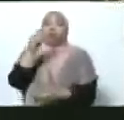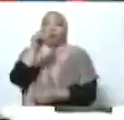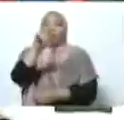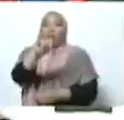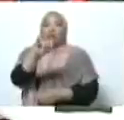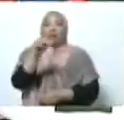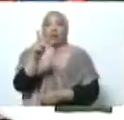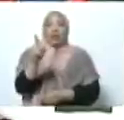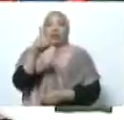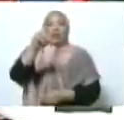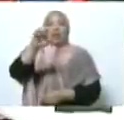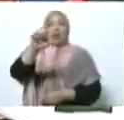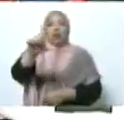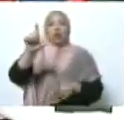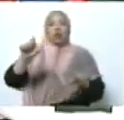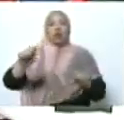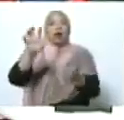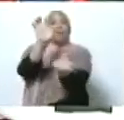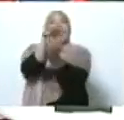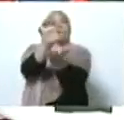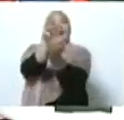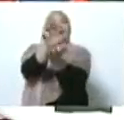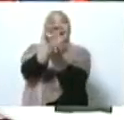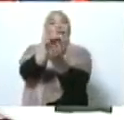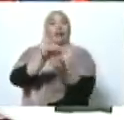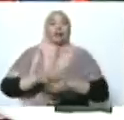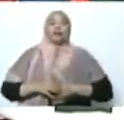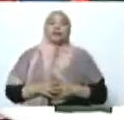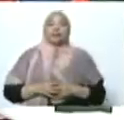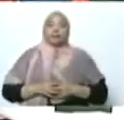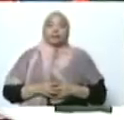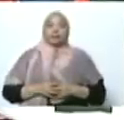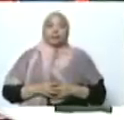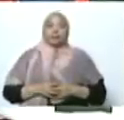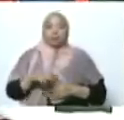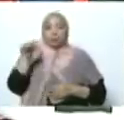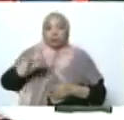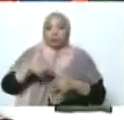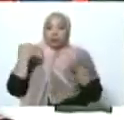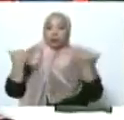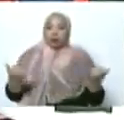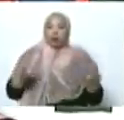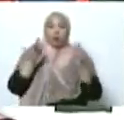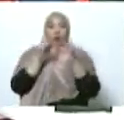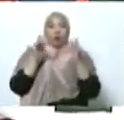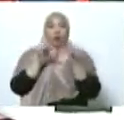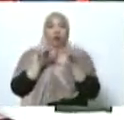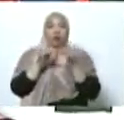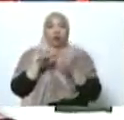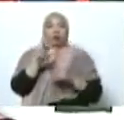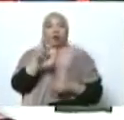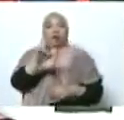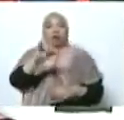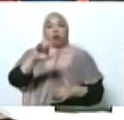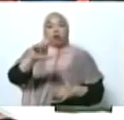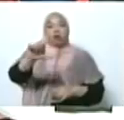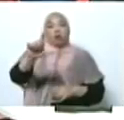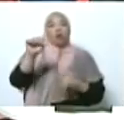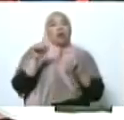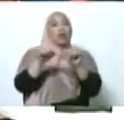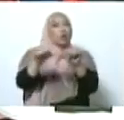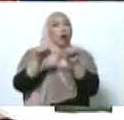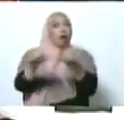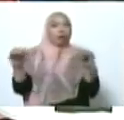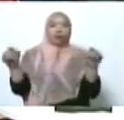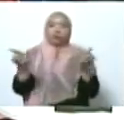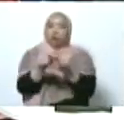Para el Estado Nueva Esparta, enlace que está en este instante, Vielma Mora, y se ha decidido que José Gregorio Vielma Mora siga